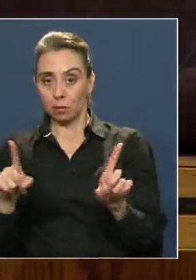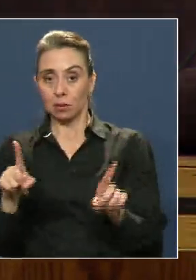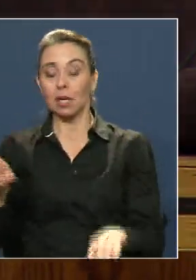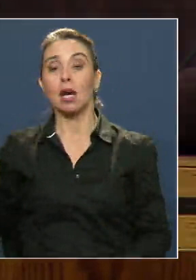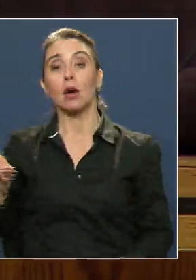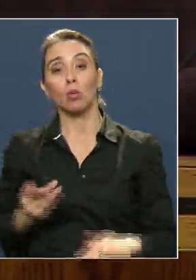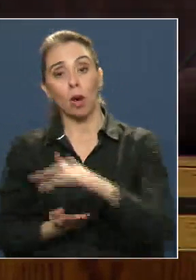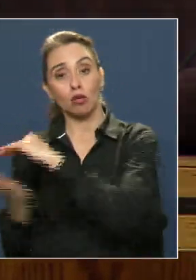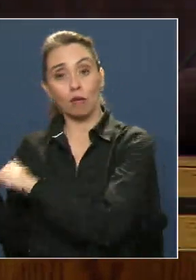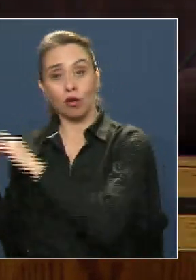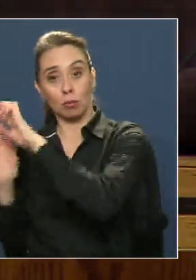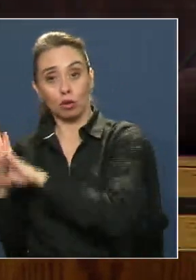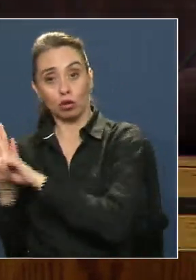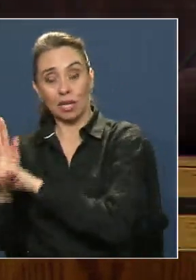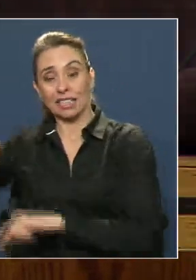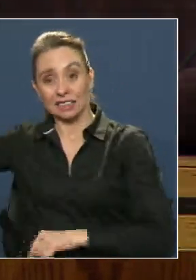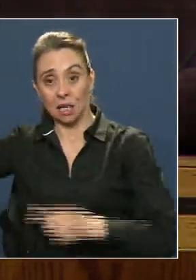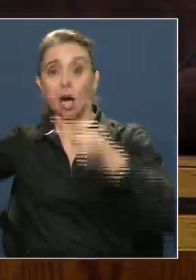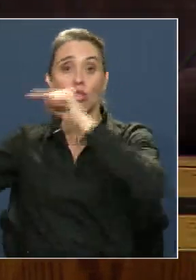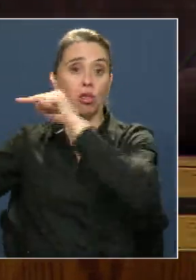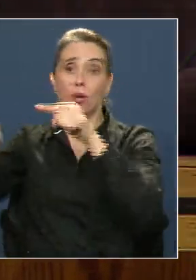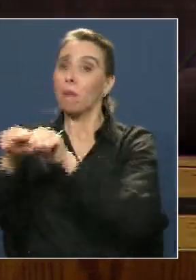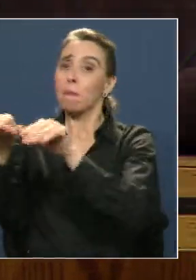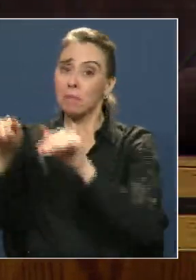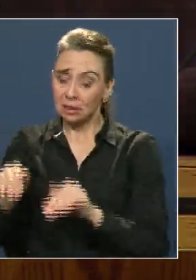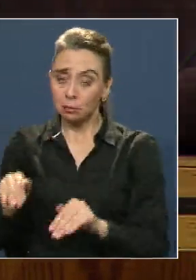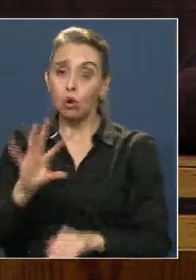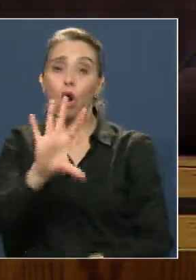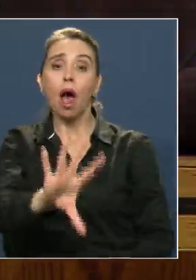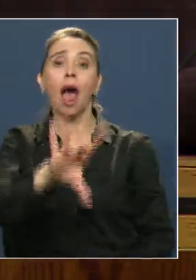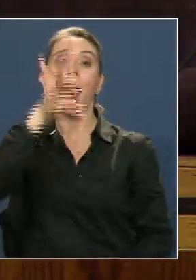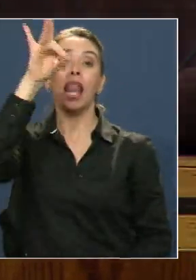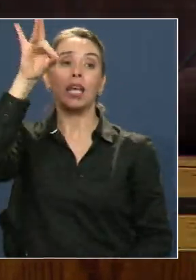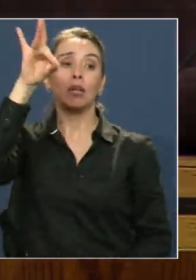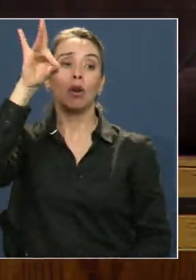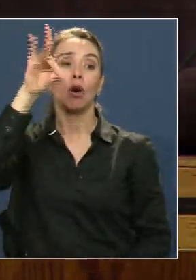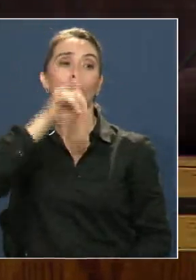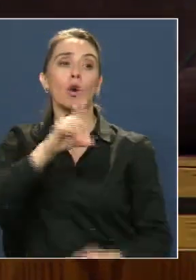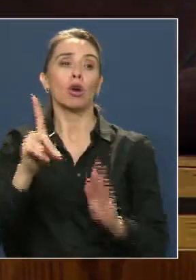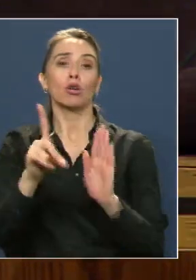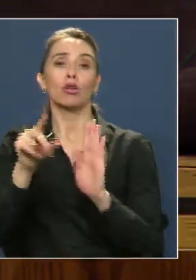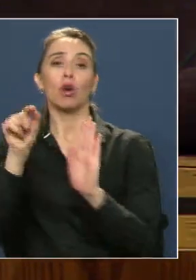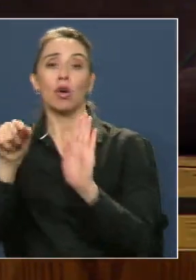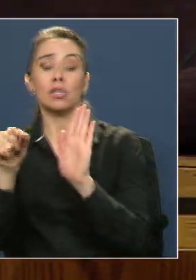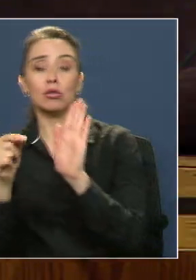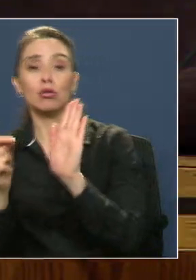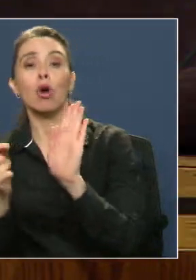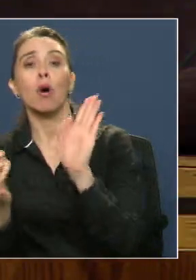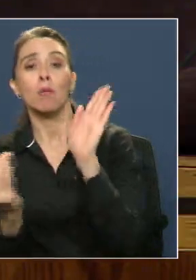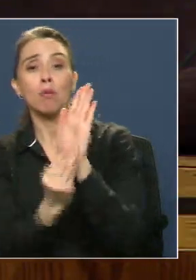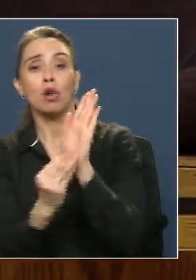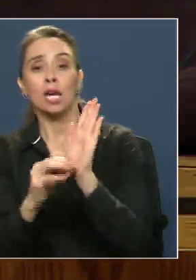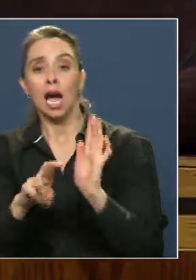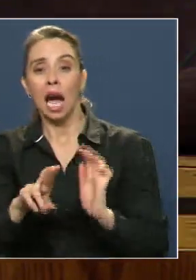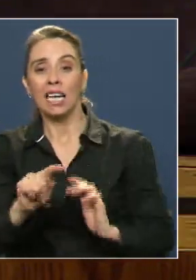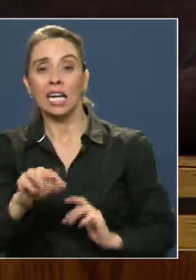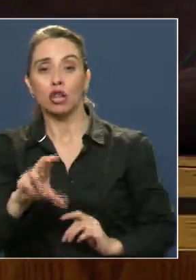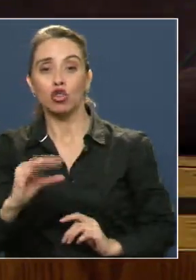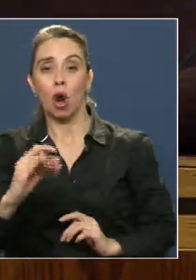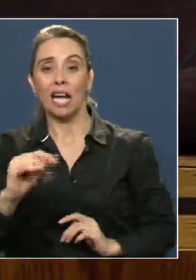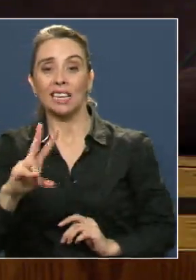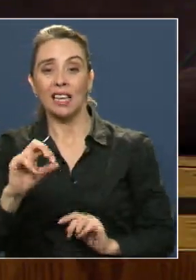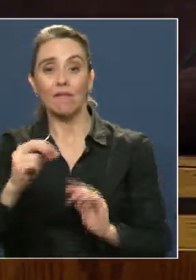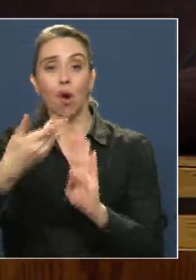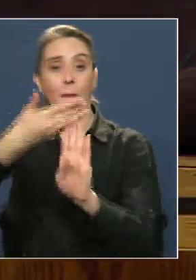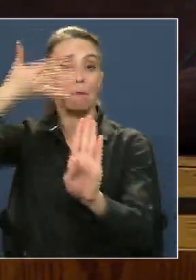Senado tuvimos la misma discusión y finalmente se optó por no darle efecto retroactivo. Pero no porque no